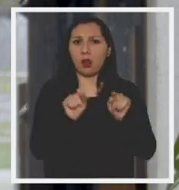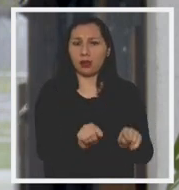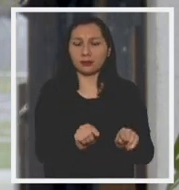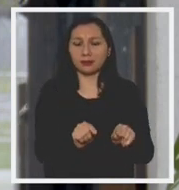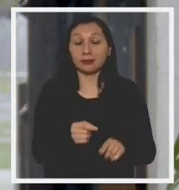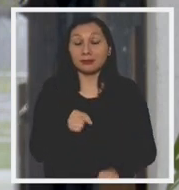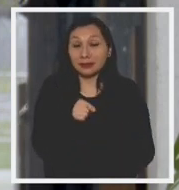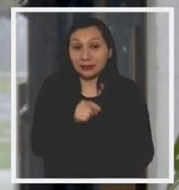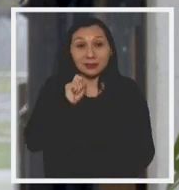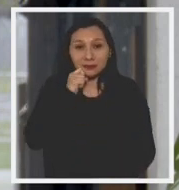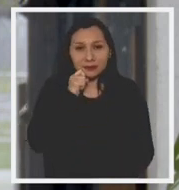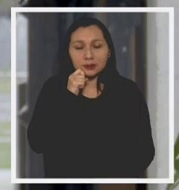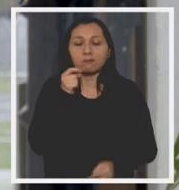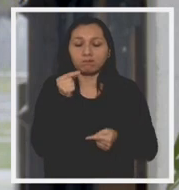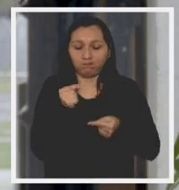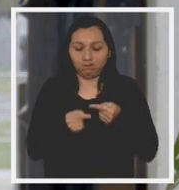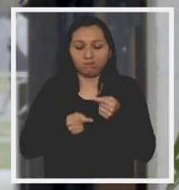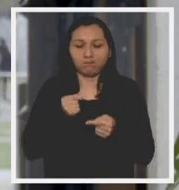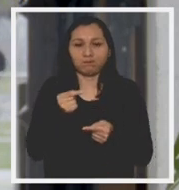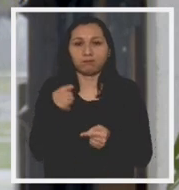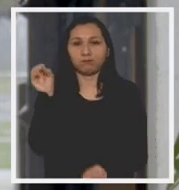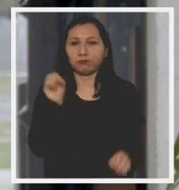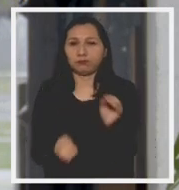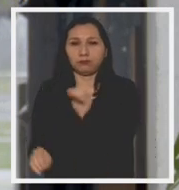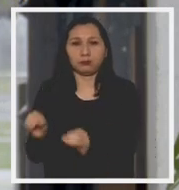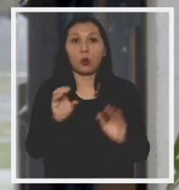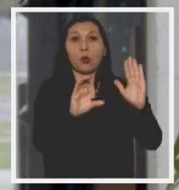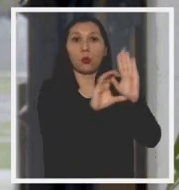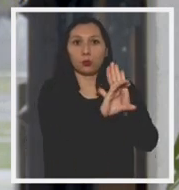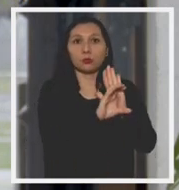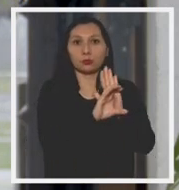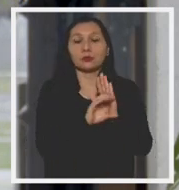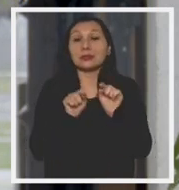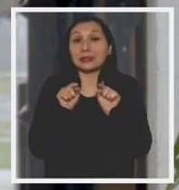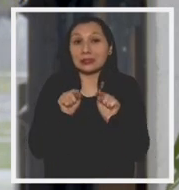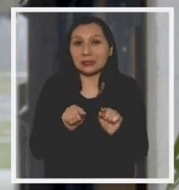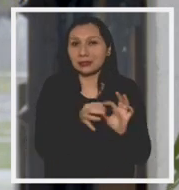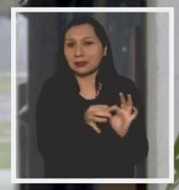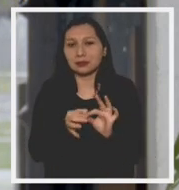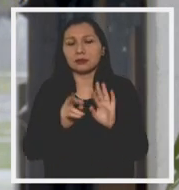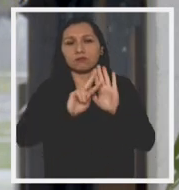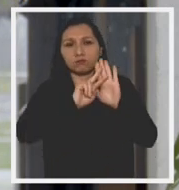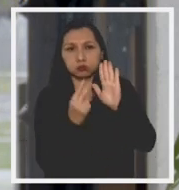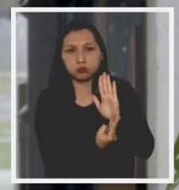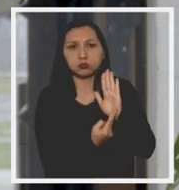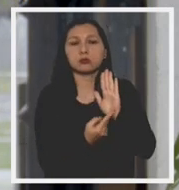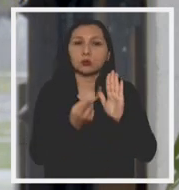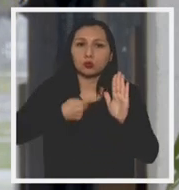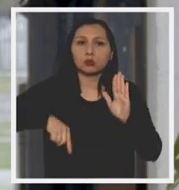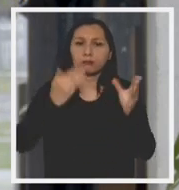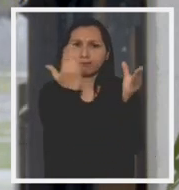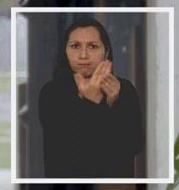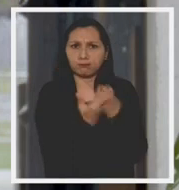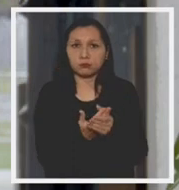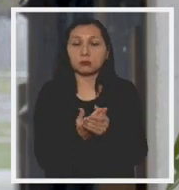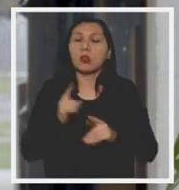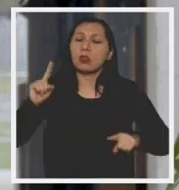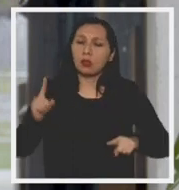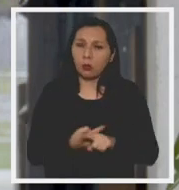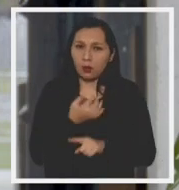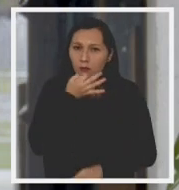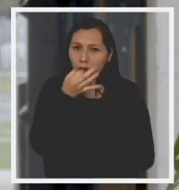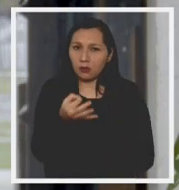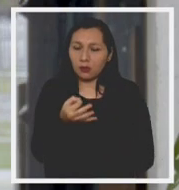democráticos. Eso es el proceso constitucional, esas son las reformas que tenemos en carpeta. Insisto una vez